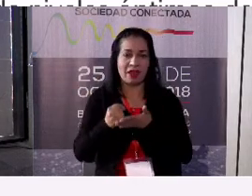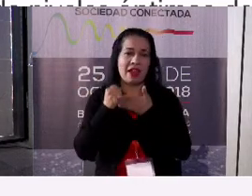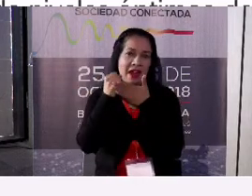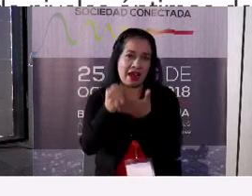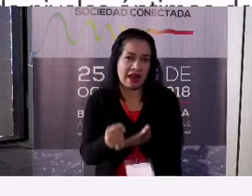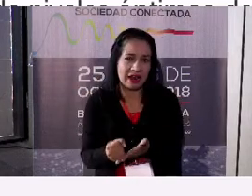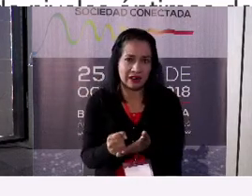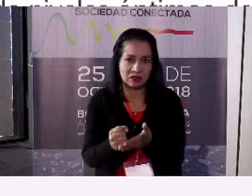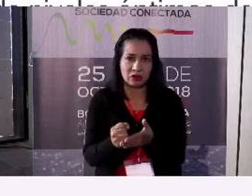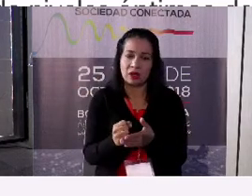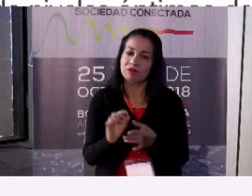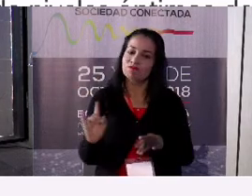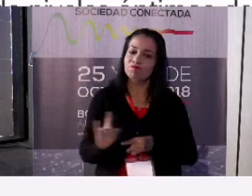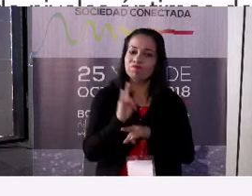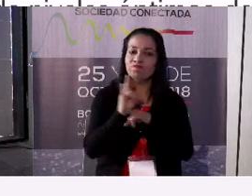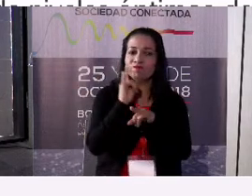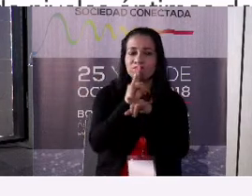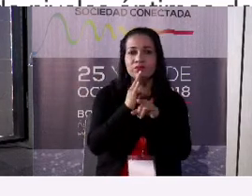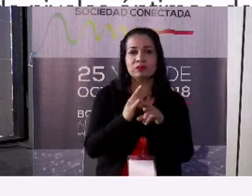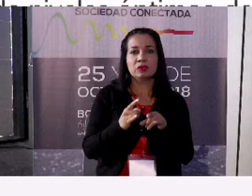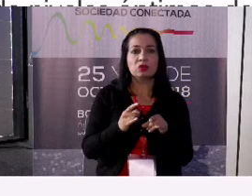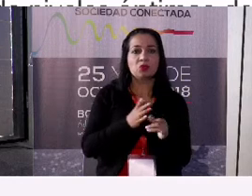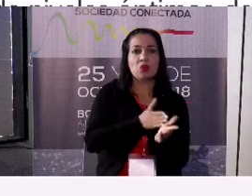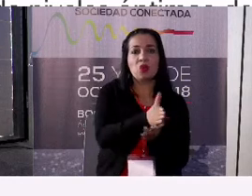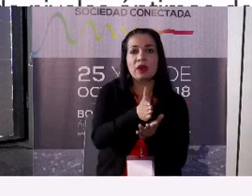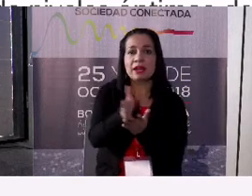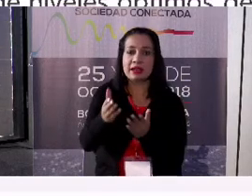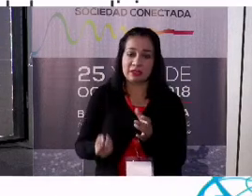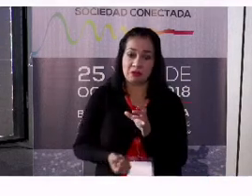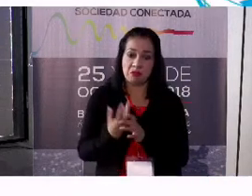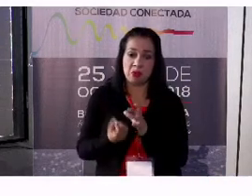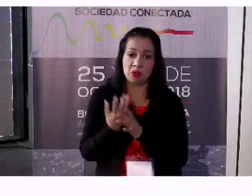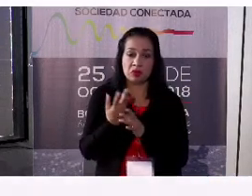las líneas de producción y producir menos